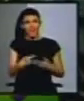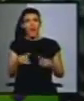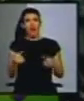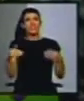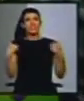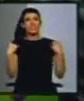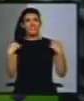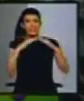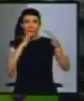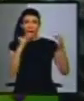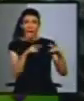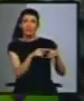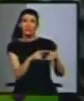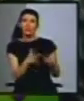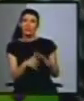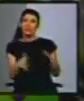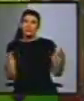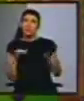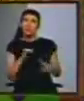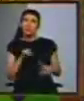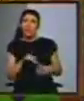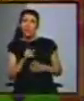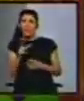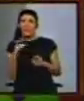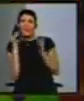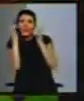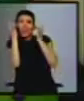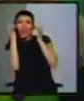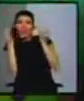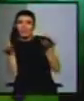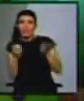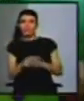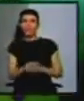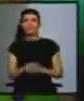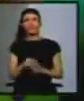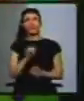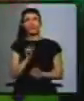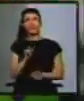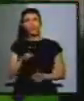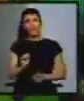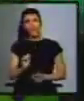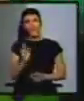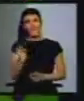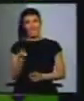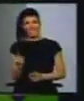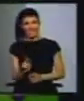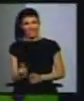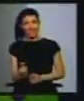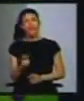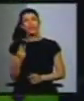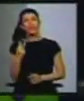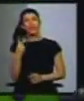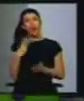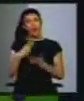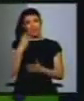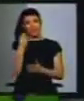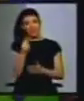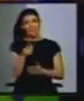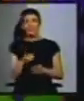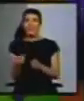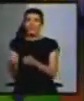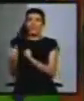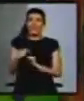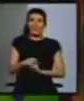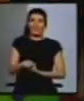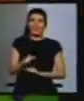con Zumba y que la gente cada día está más contenta con esto. El Zumba Fest 2013 es el próximo desafío, instancia en que Beto,